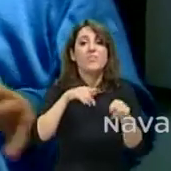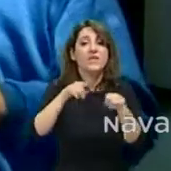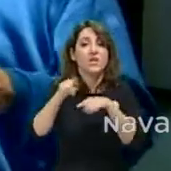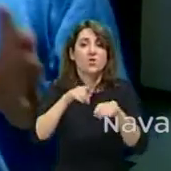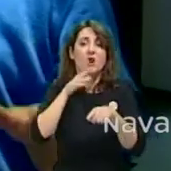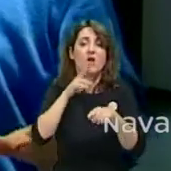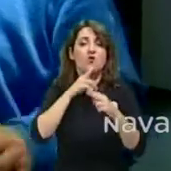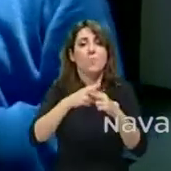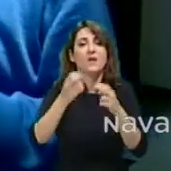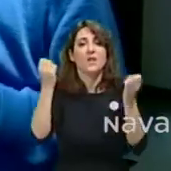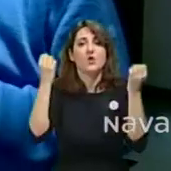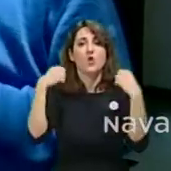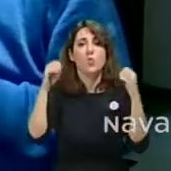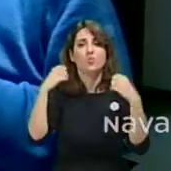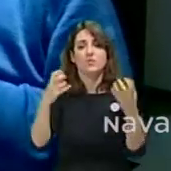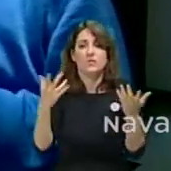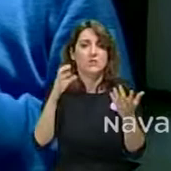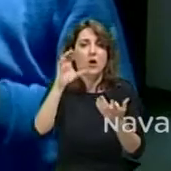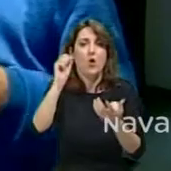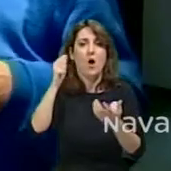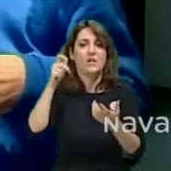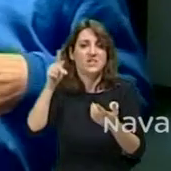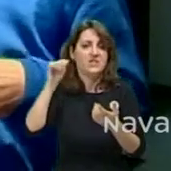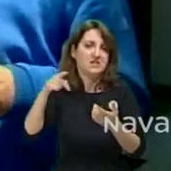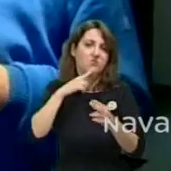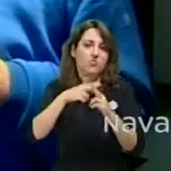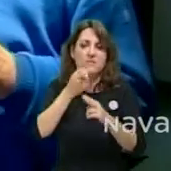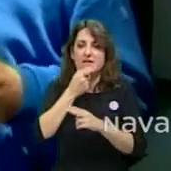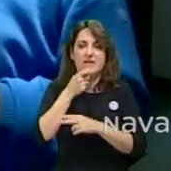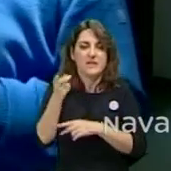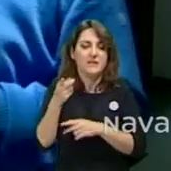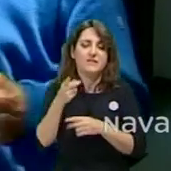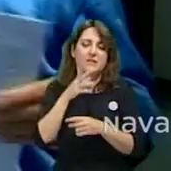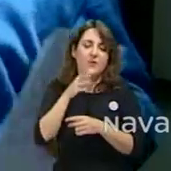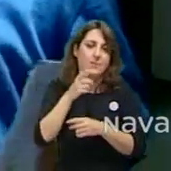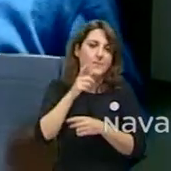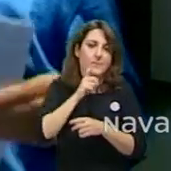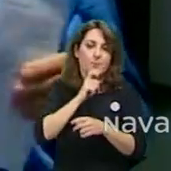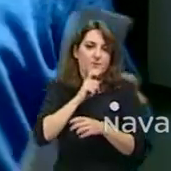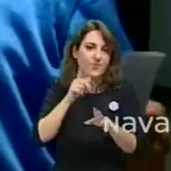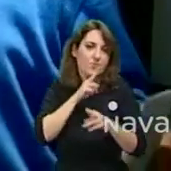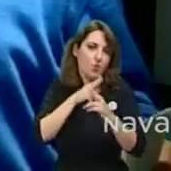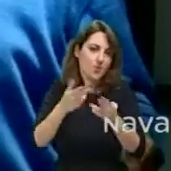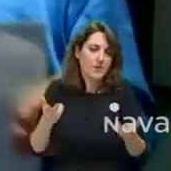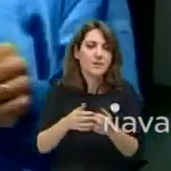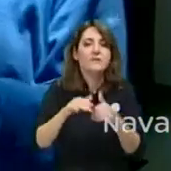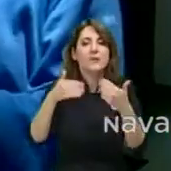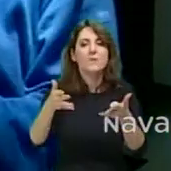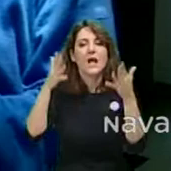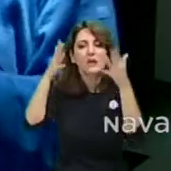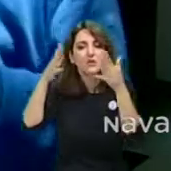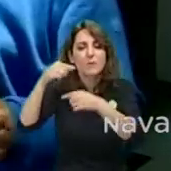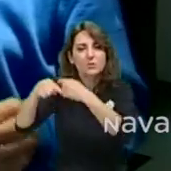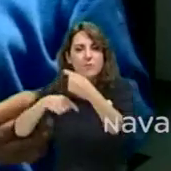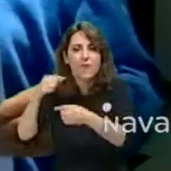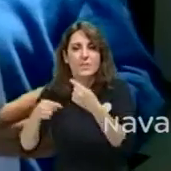nombre es más confuso que lo que era cuando iniciamos nosotros, y luego también para el asesoramiento con familias, el trabajo con